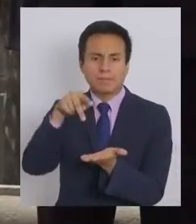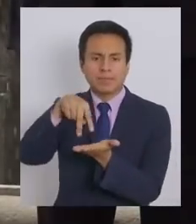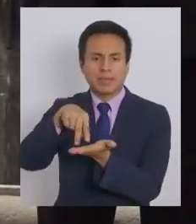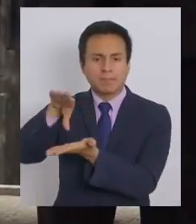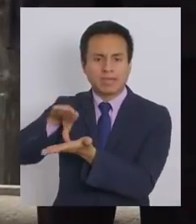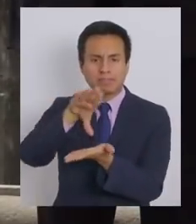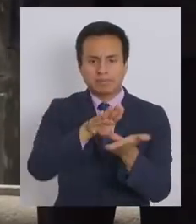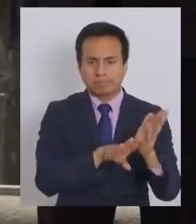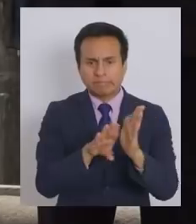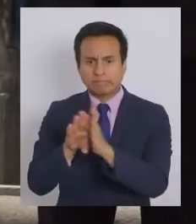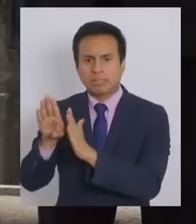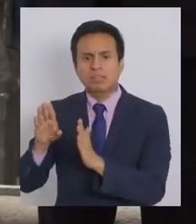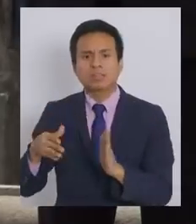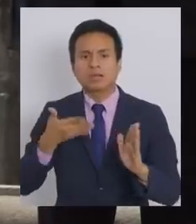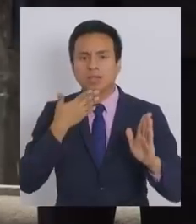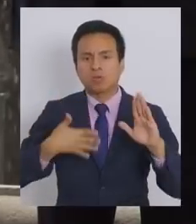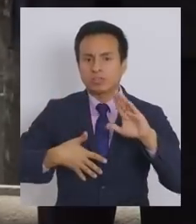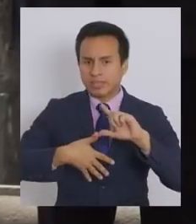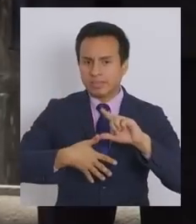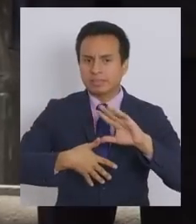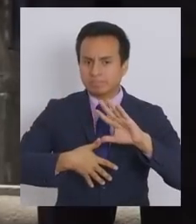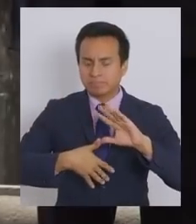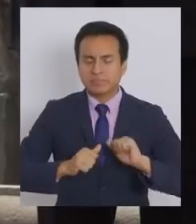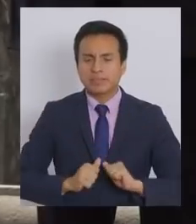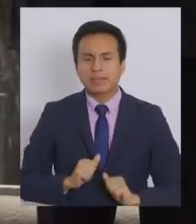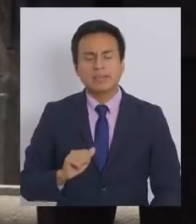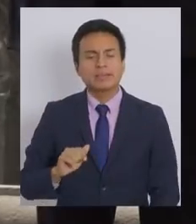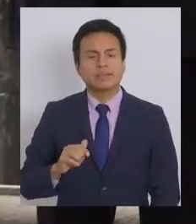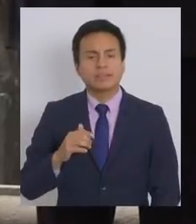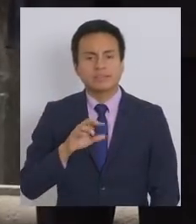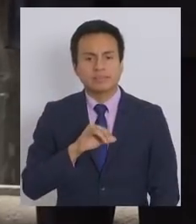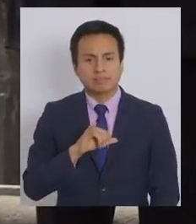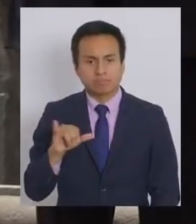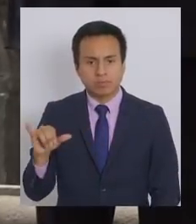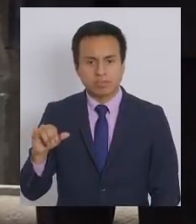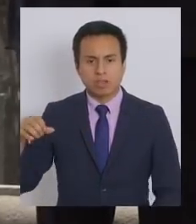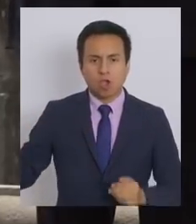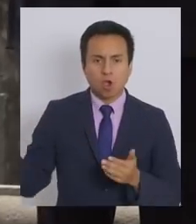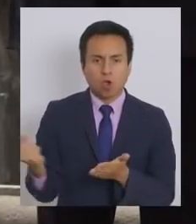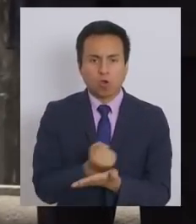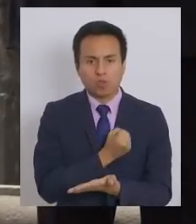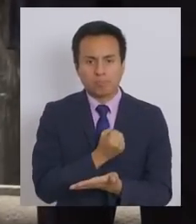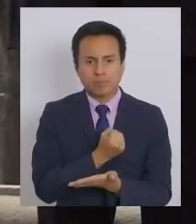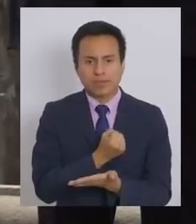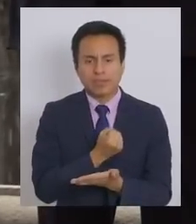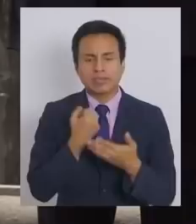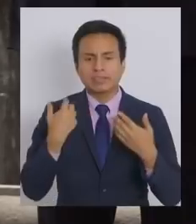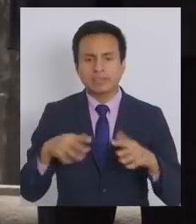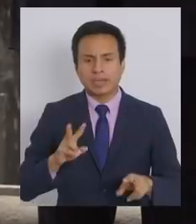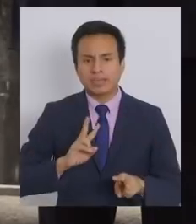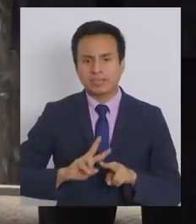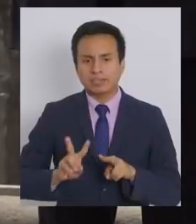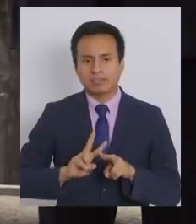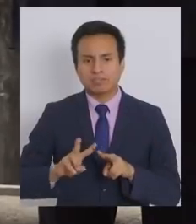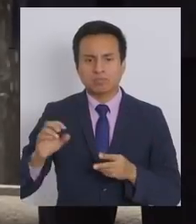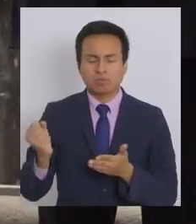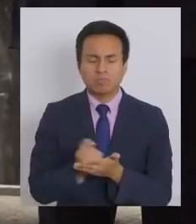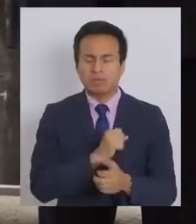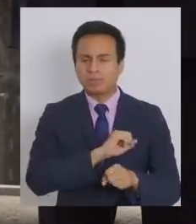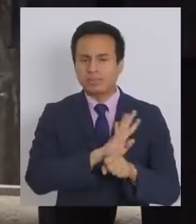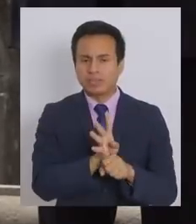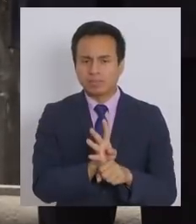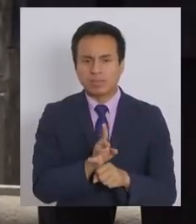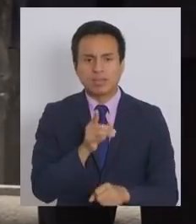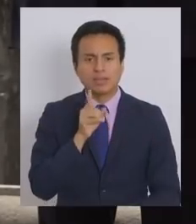nuestros países y al continente, después de un golpe muy duro como el que ha sido el golpe de la pandemia.